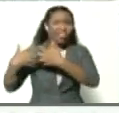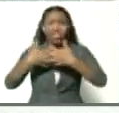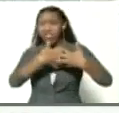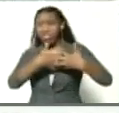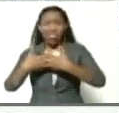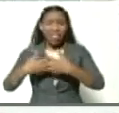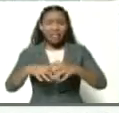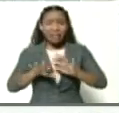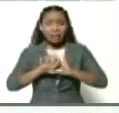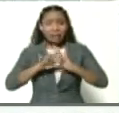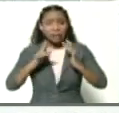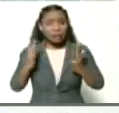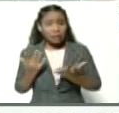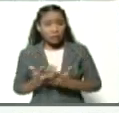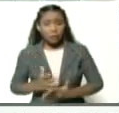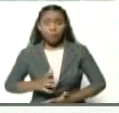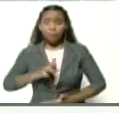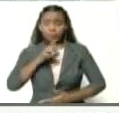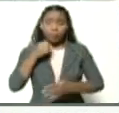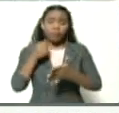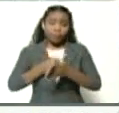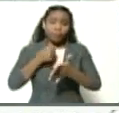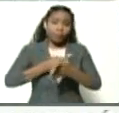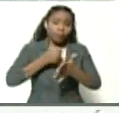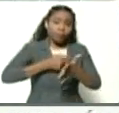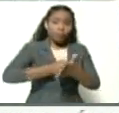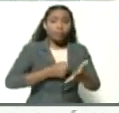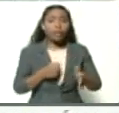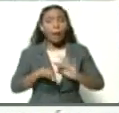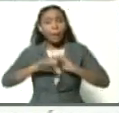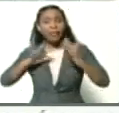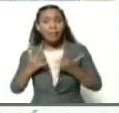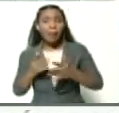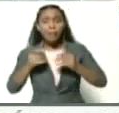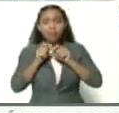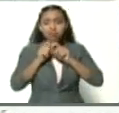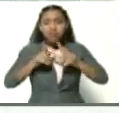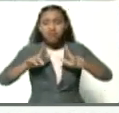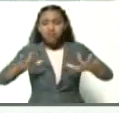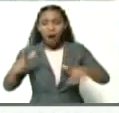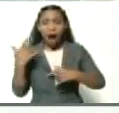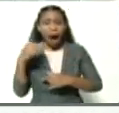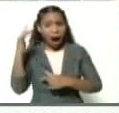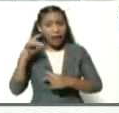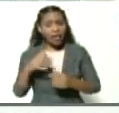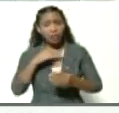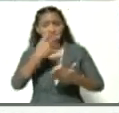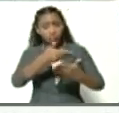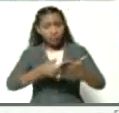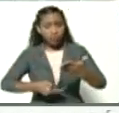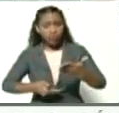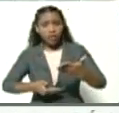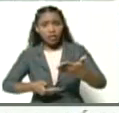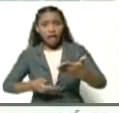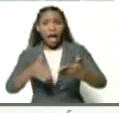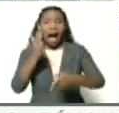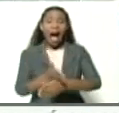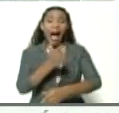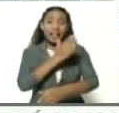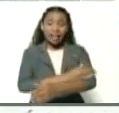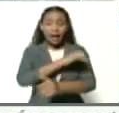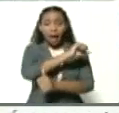de la pandemia. Y la pandemia en el mundo se expande, aquí tengo los datos. Antes de que